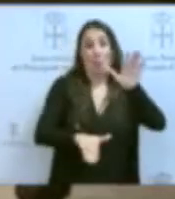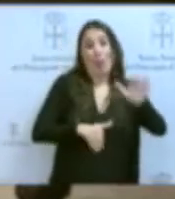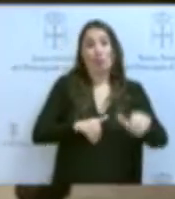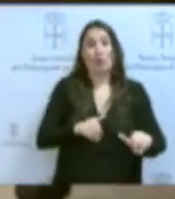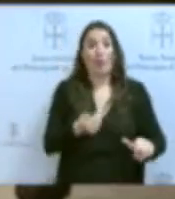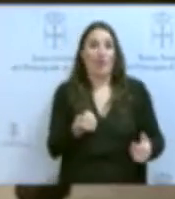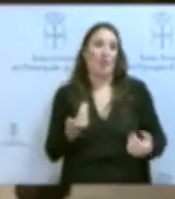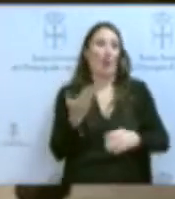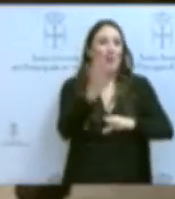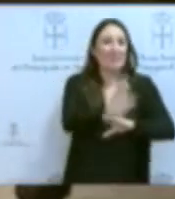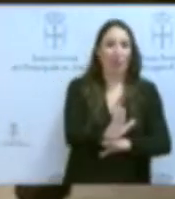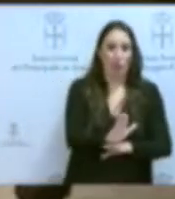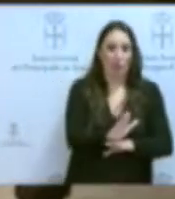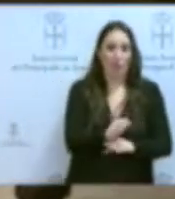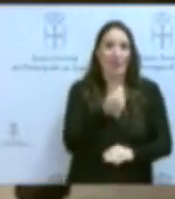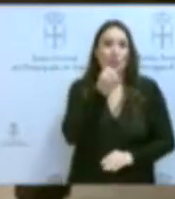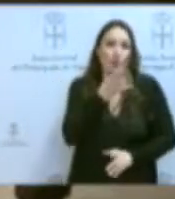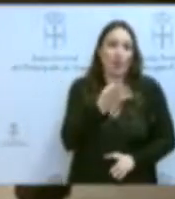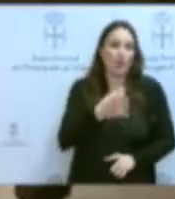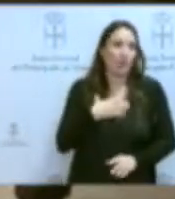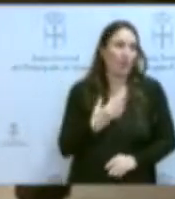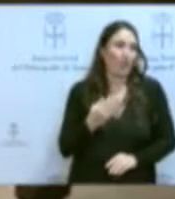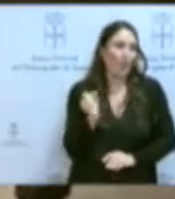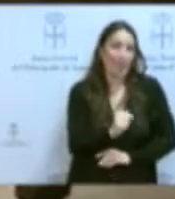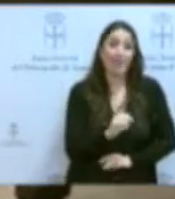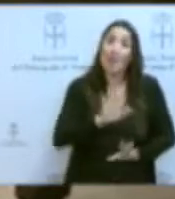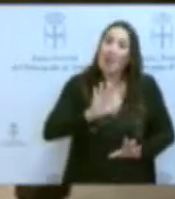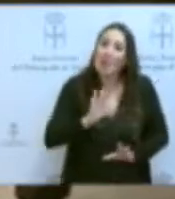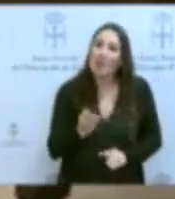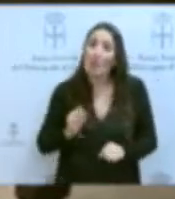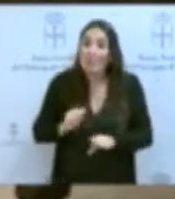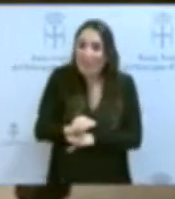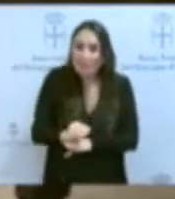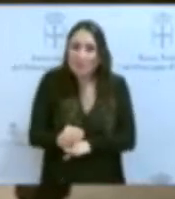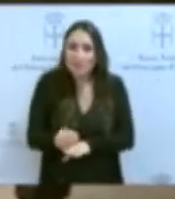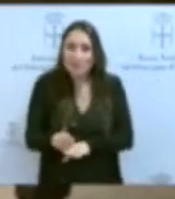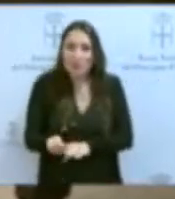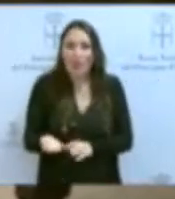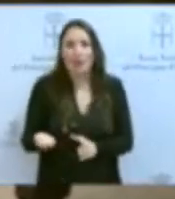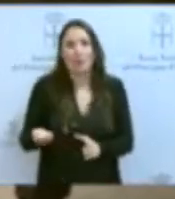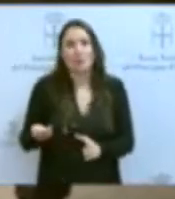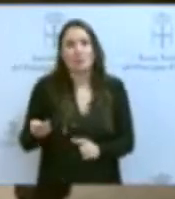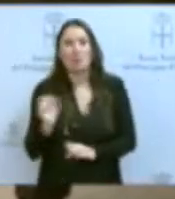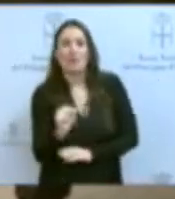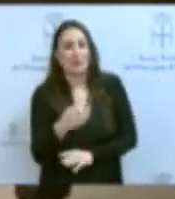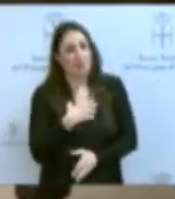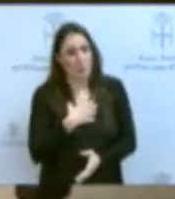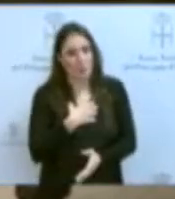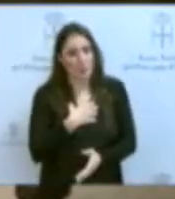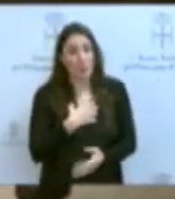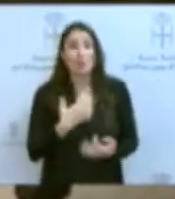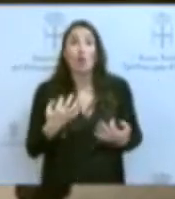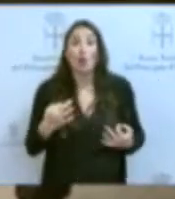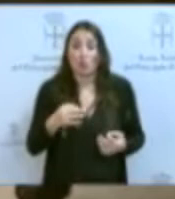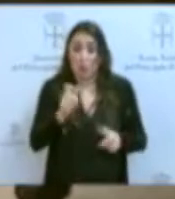becas Clarín, eso no se lo pueden permitir. Lo habitual tendría que ser que cuando alguien fuese al colegio se encontrase a docentes en las